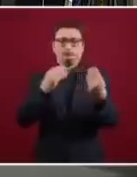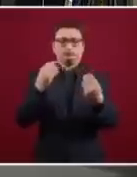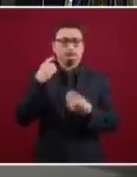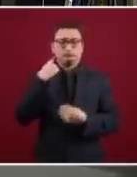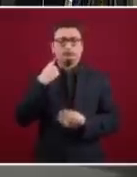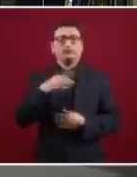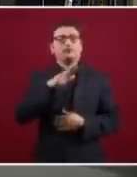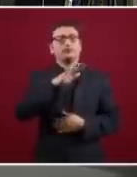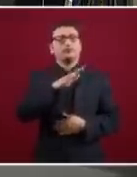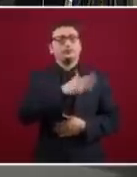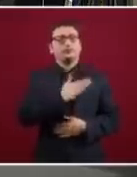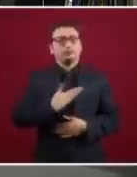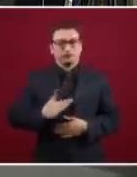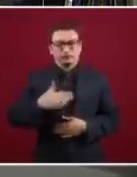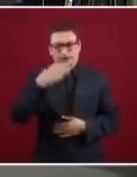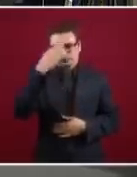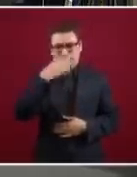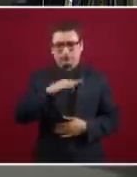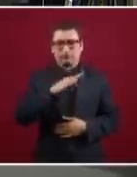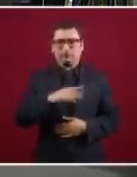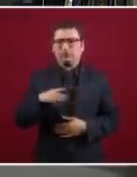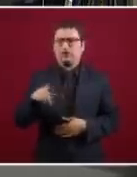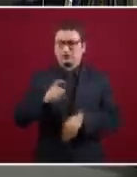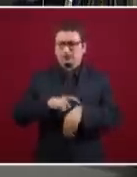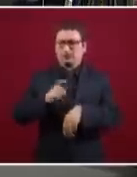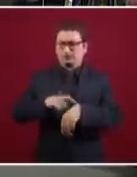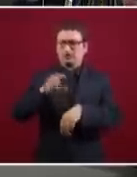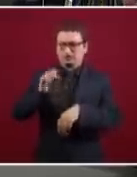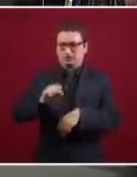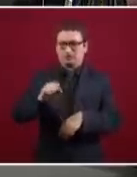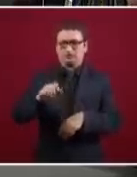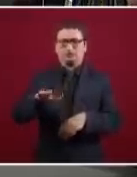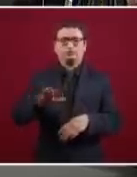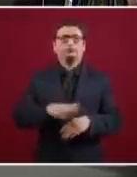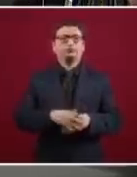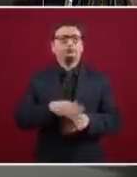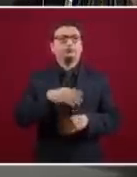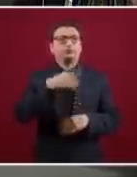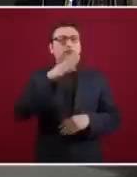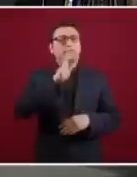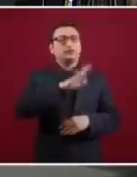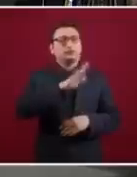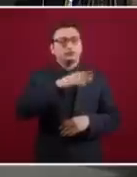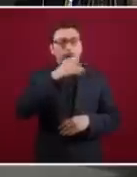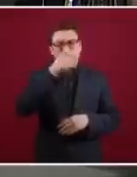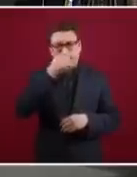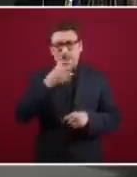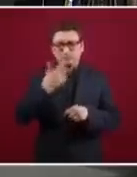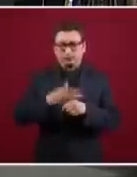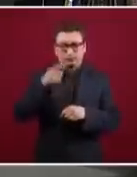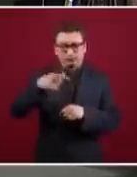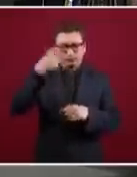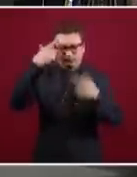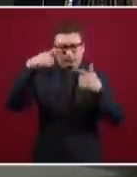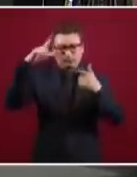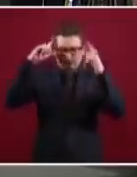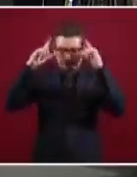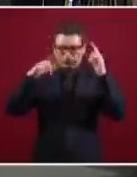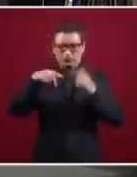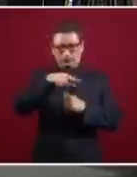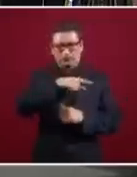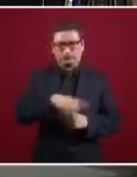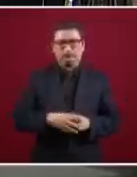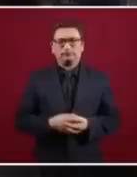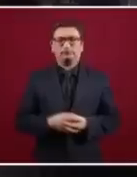se presente para el ambiente así que tenemos tiempo para el almirante secretario terrícola mont de abc radio